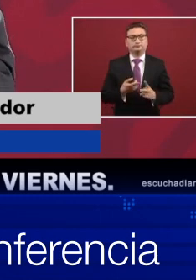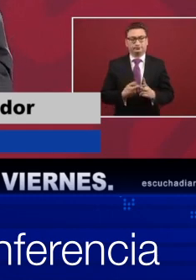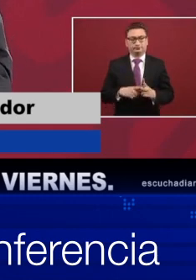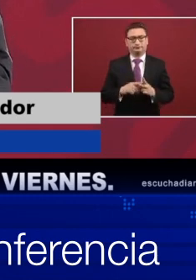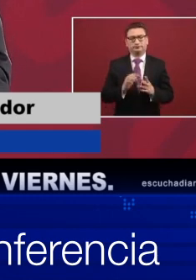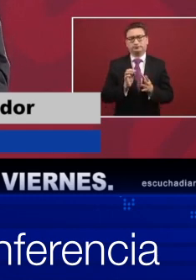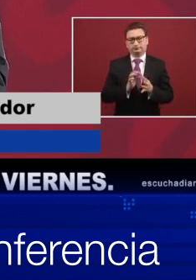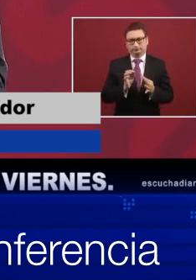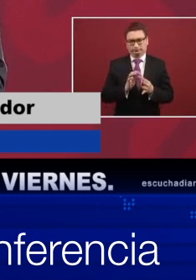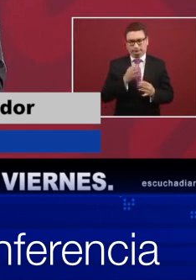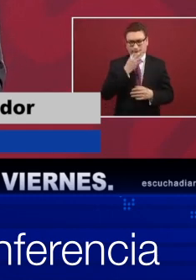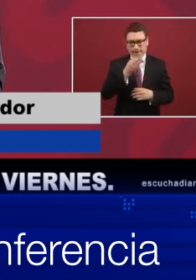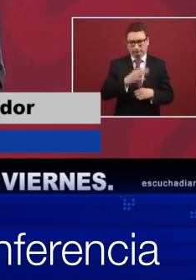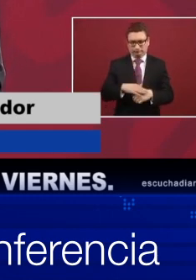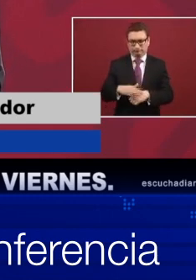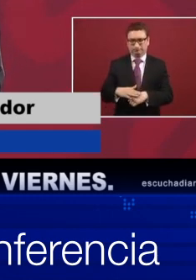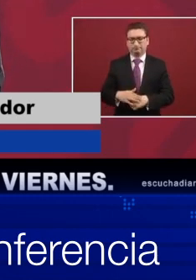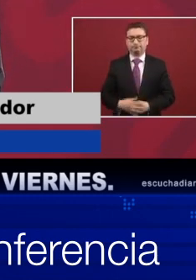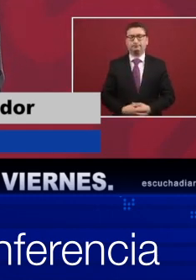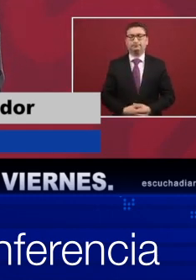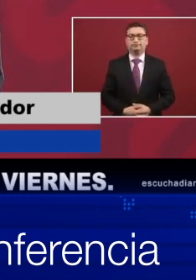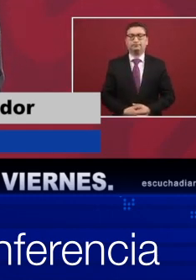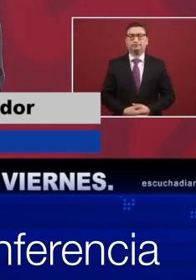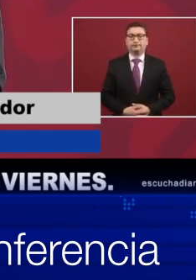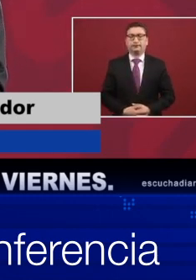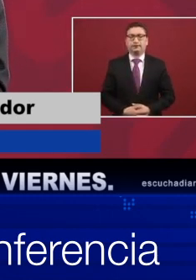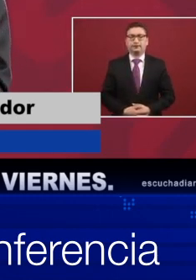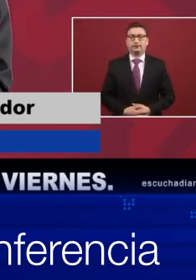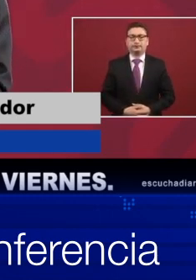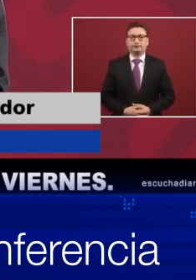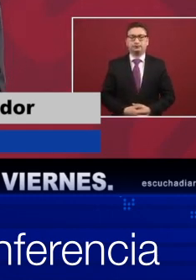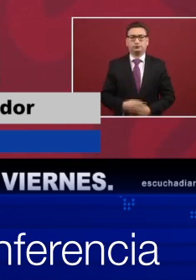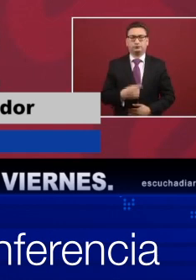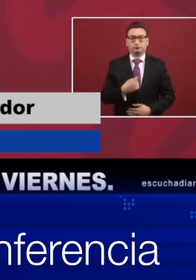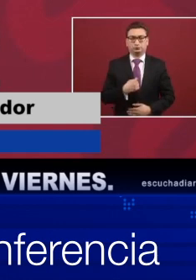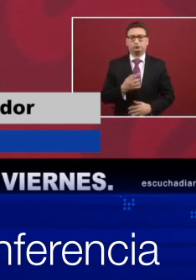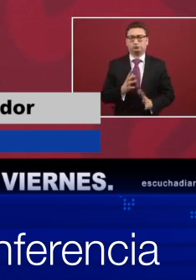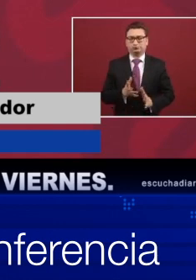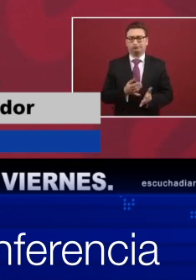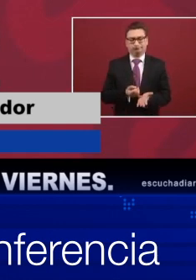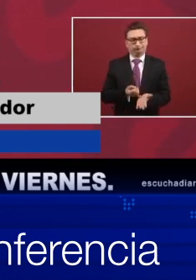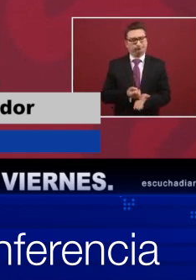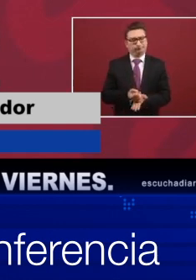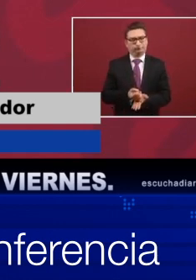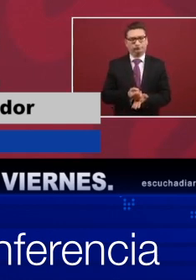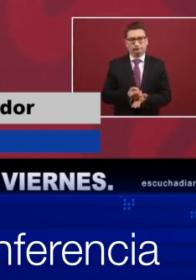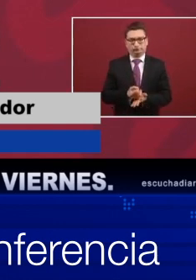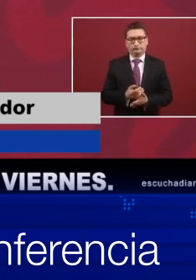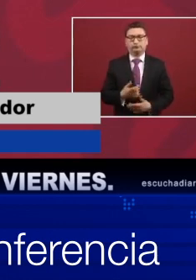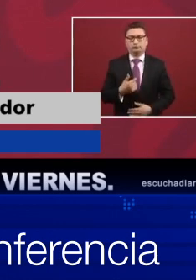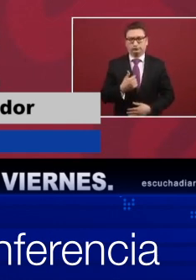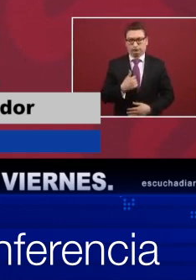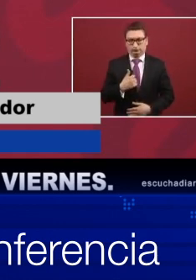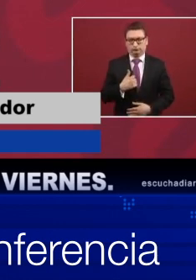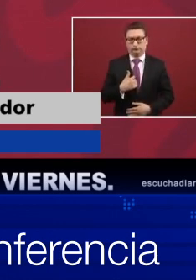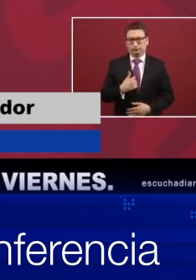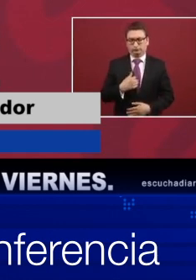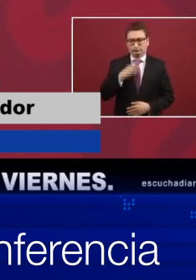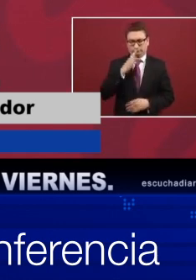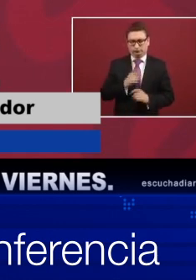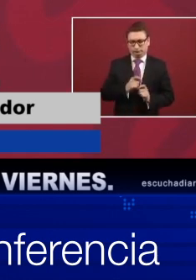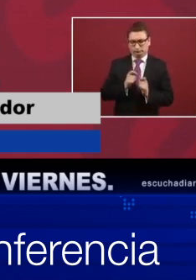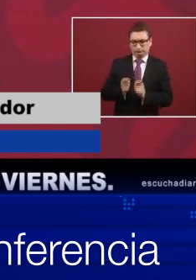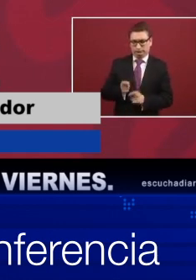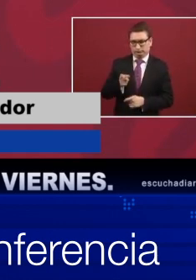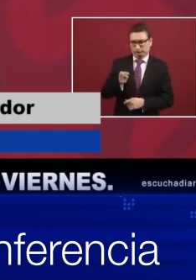comentándoles de que he decidido nombrar al